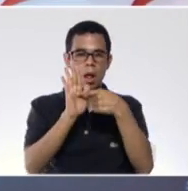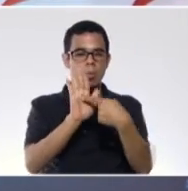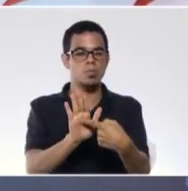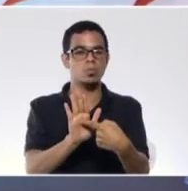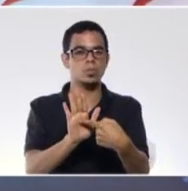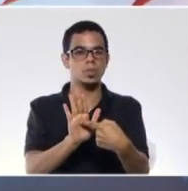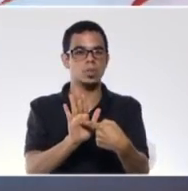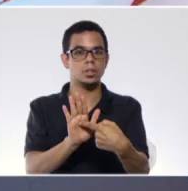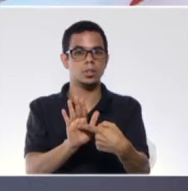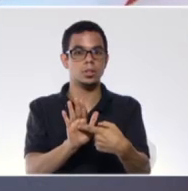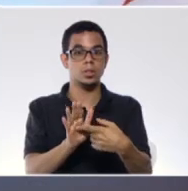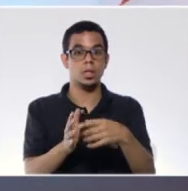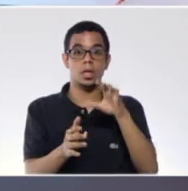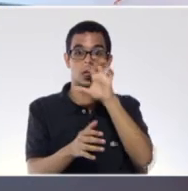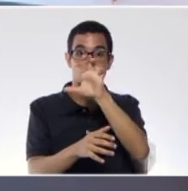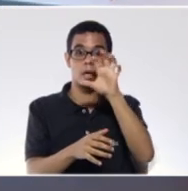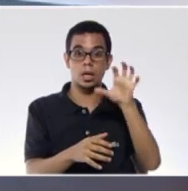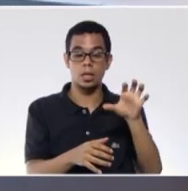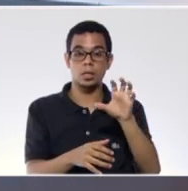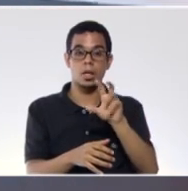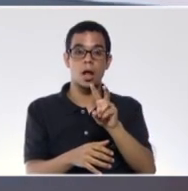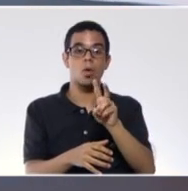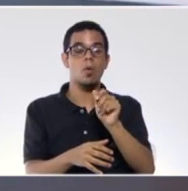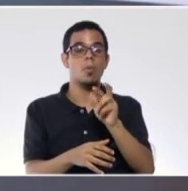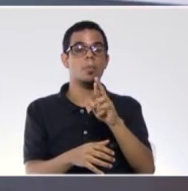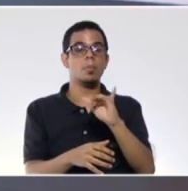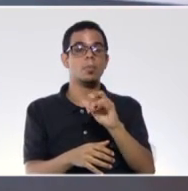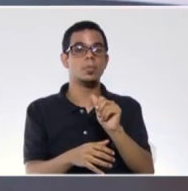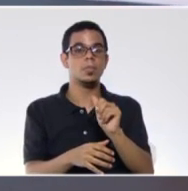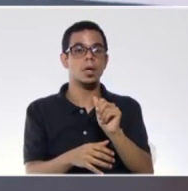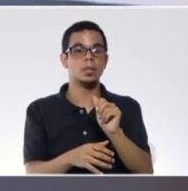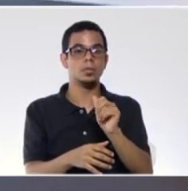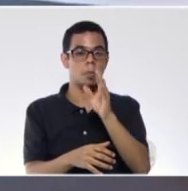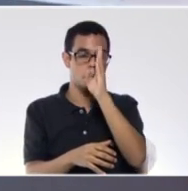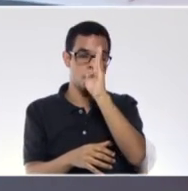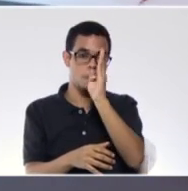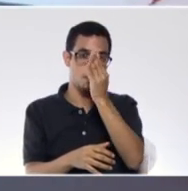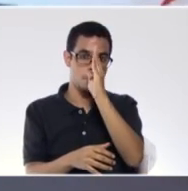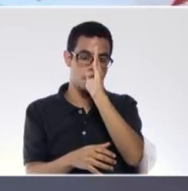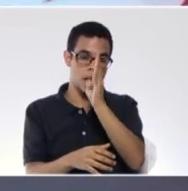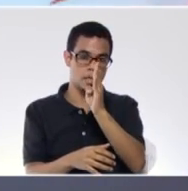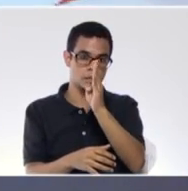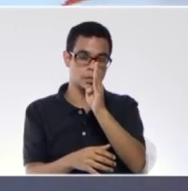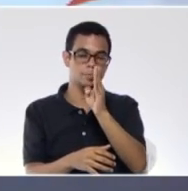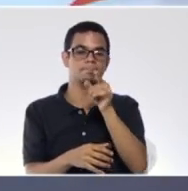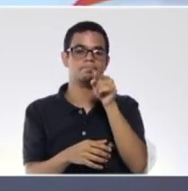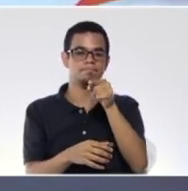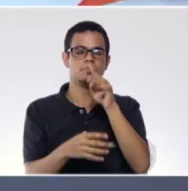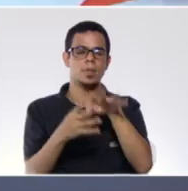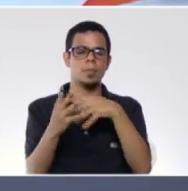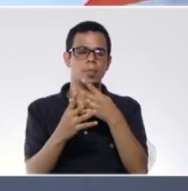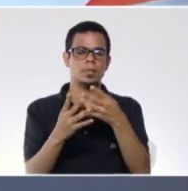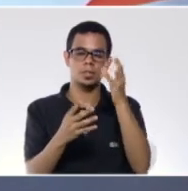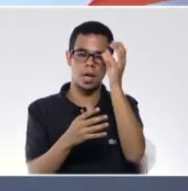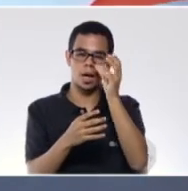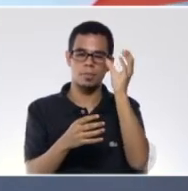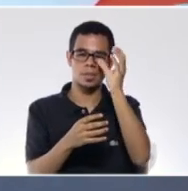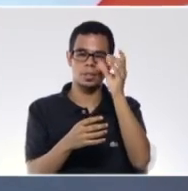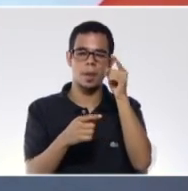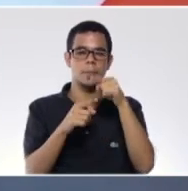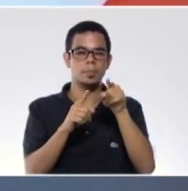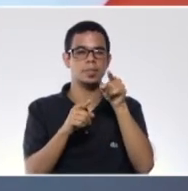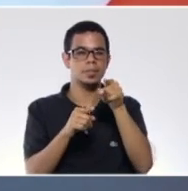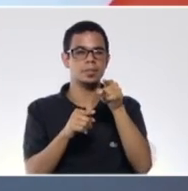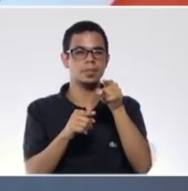estudiantes que desde el estado Barinas nos traen ese potencial, no precisamente en matemática, pero sí ese